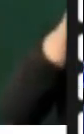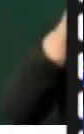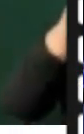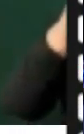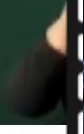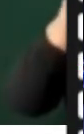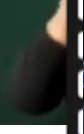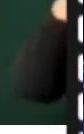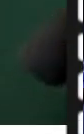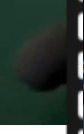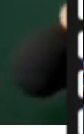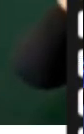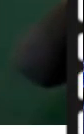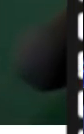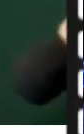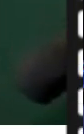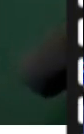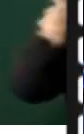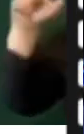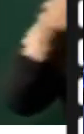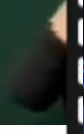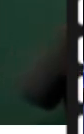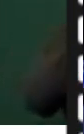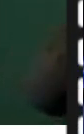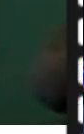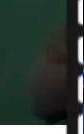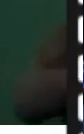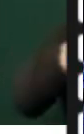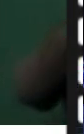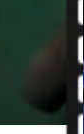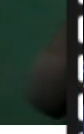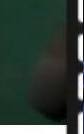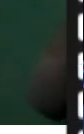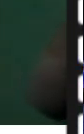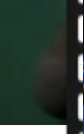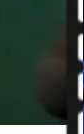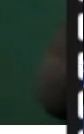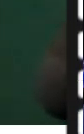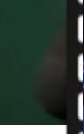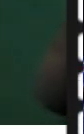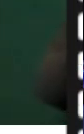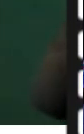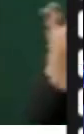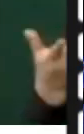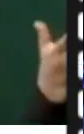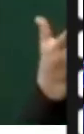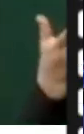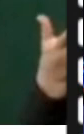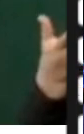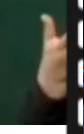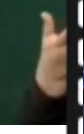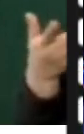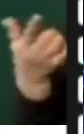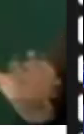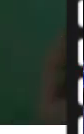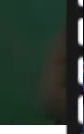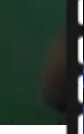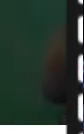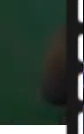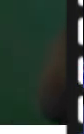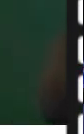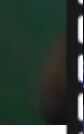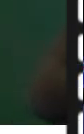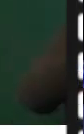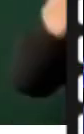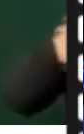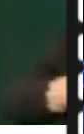universal que es la esencia del humanismo, el amor al prójimo. Y con